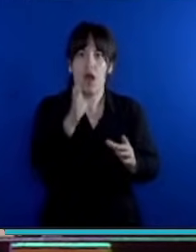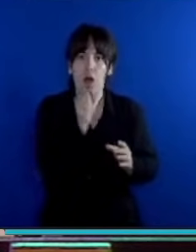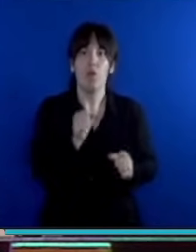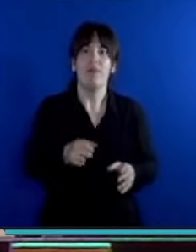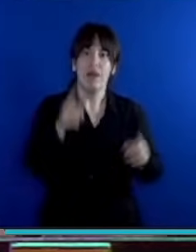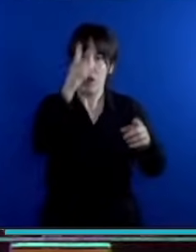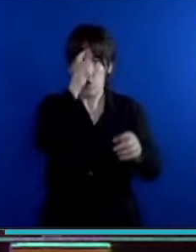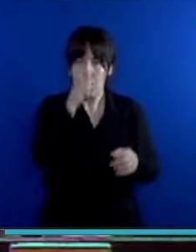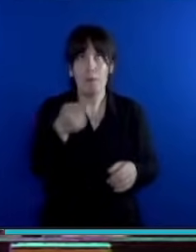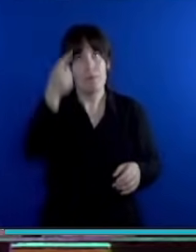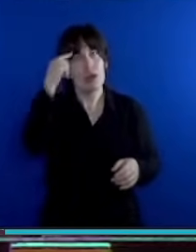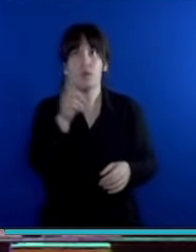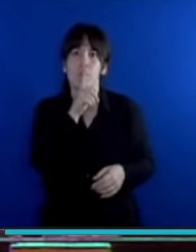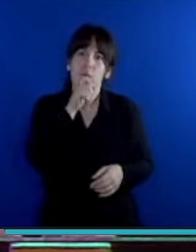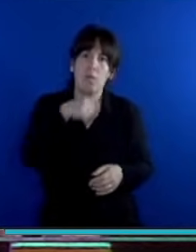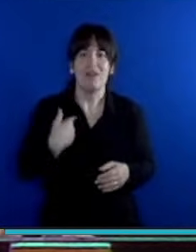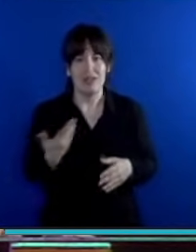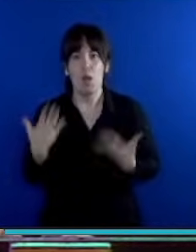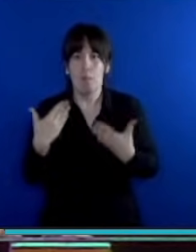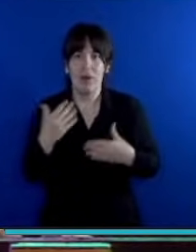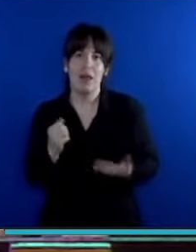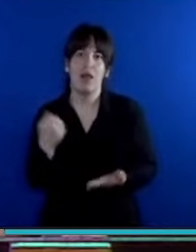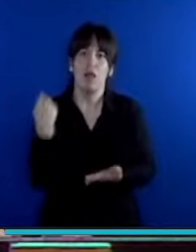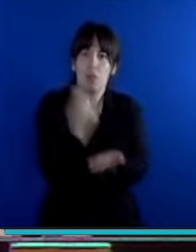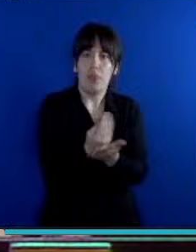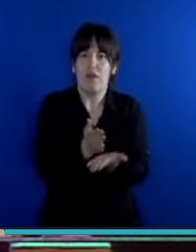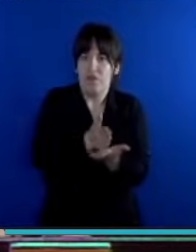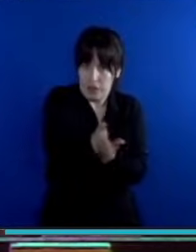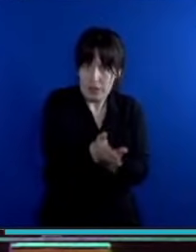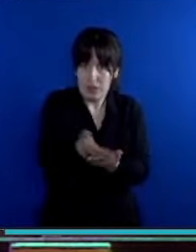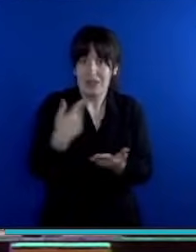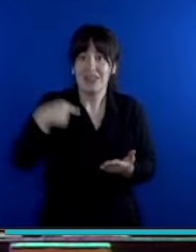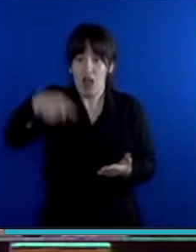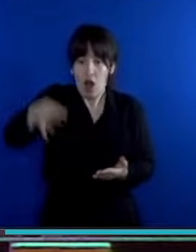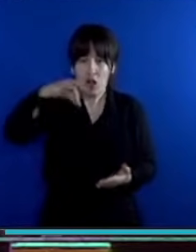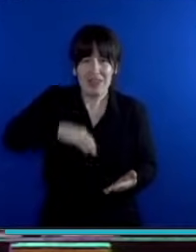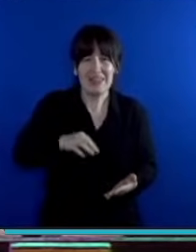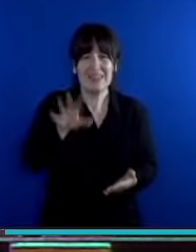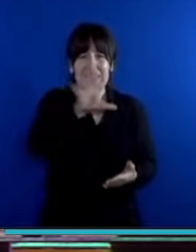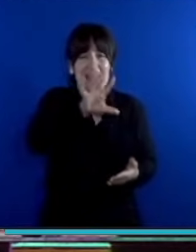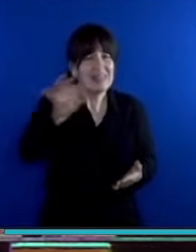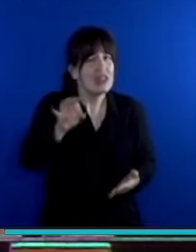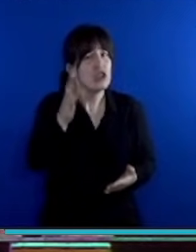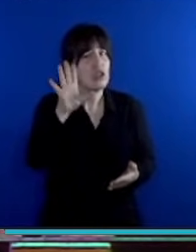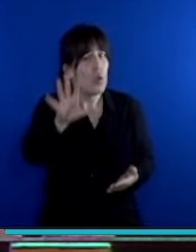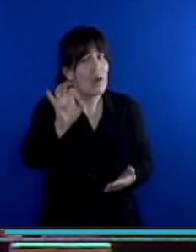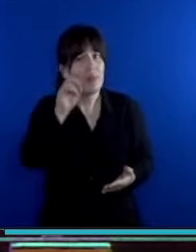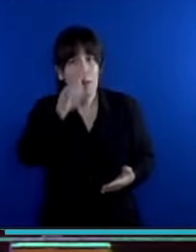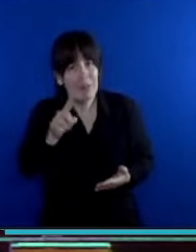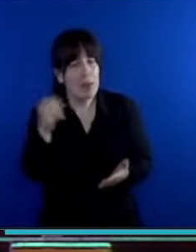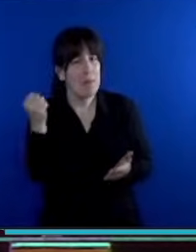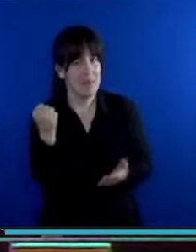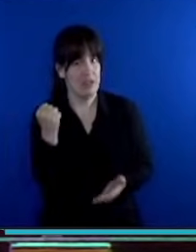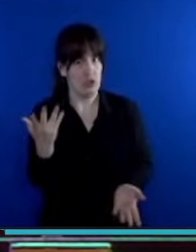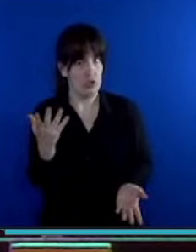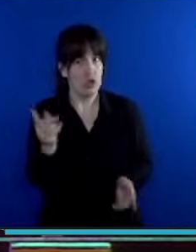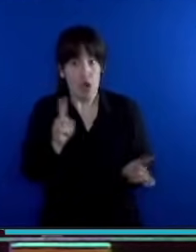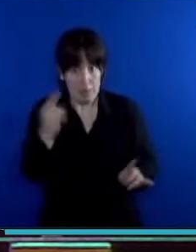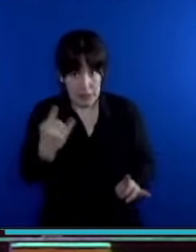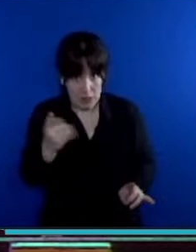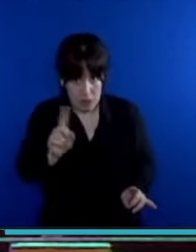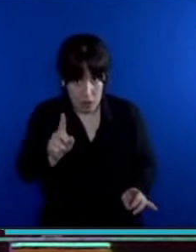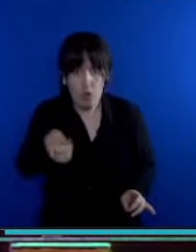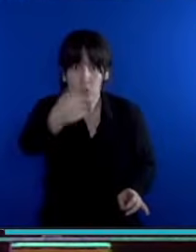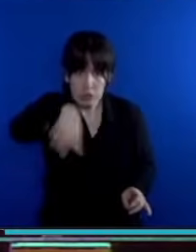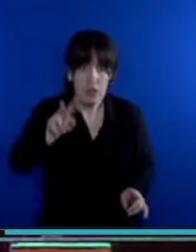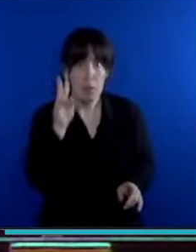pase a planta y que hoy están cobrando salarios de 550.000 pesos. No es mentira, ¿eh? Ustedes me han